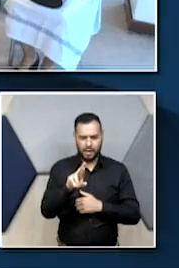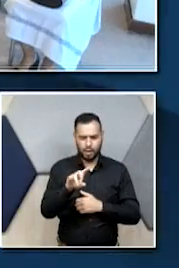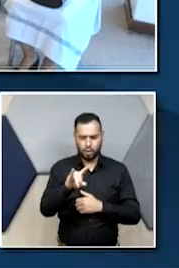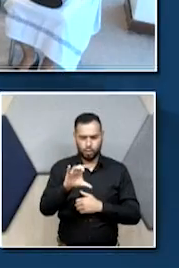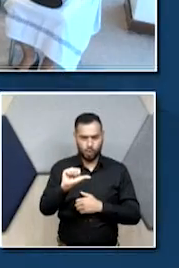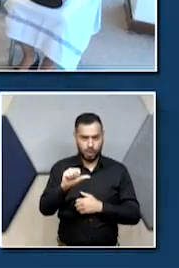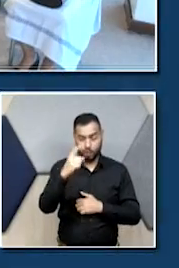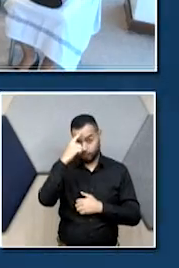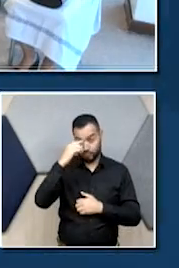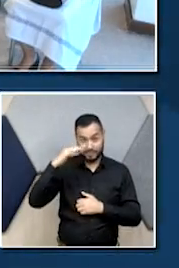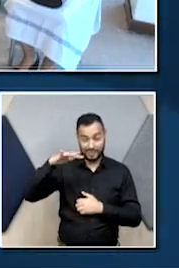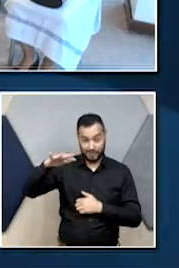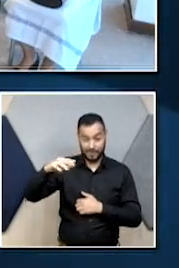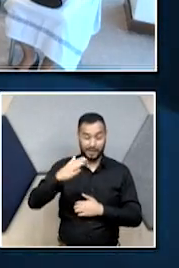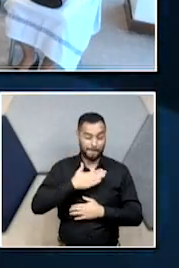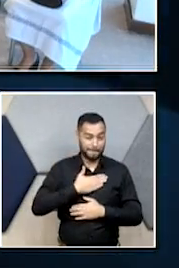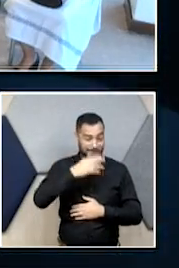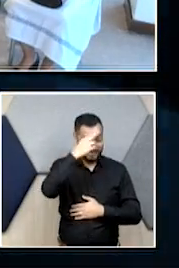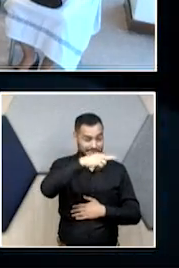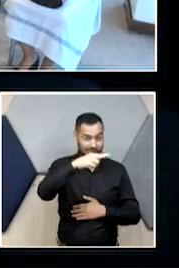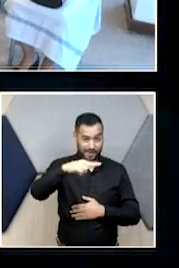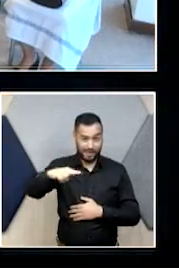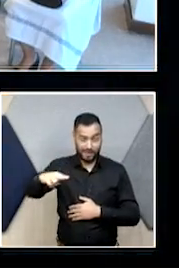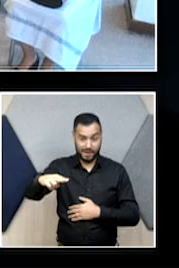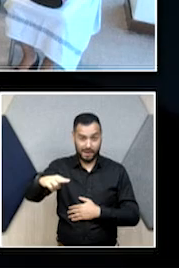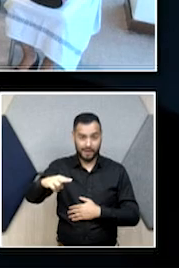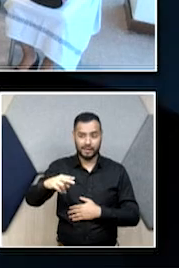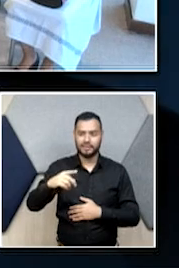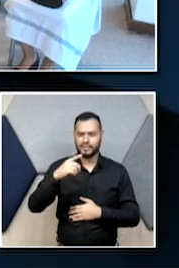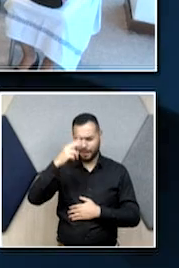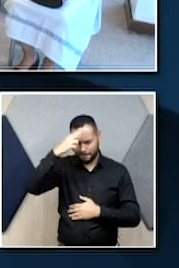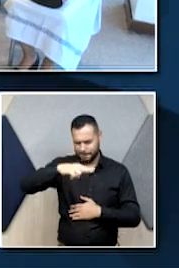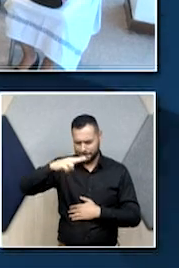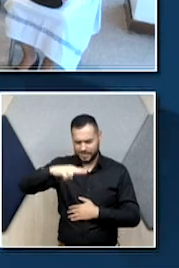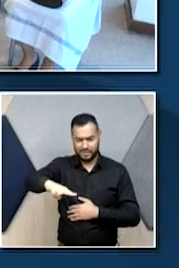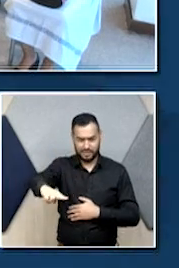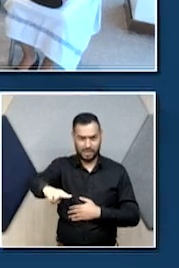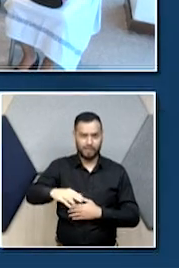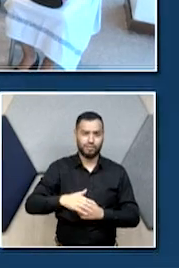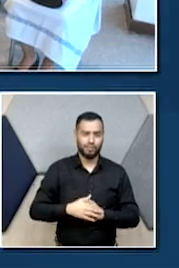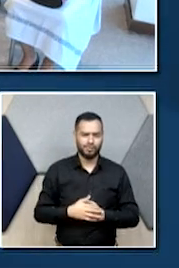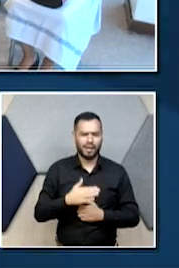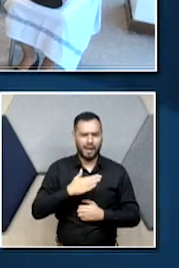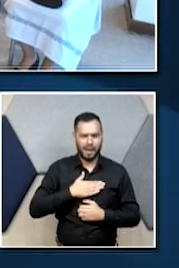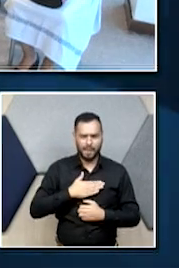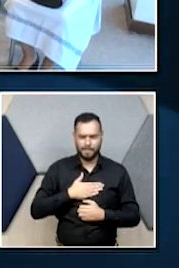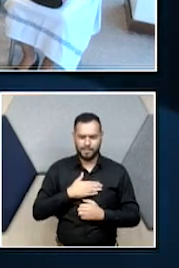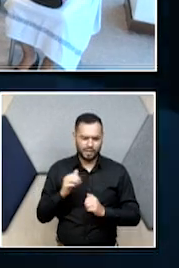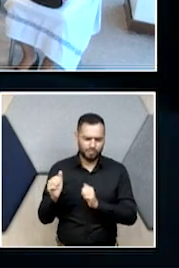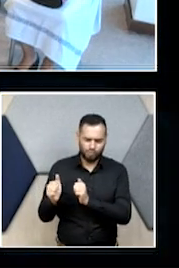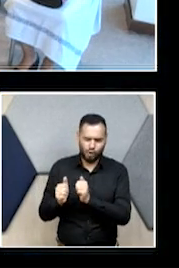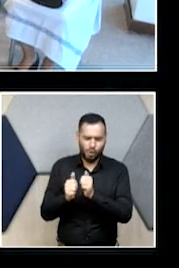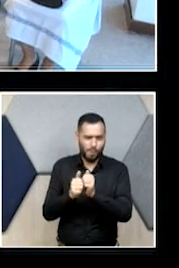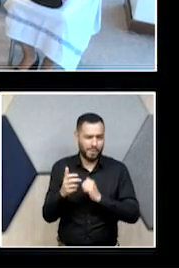hijas, a mis nietos, a mi compañero de viaje, a mi tío.